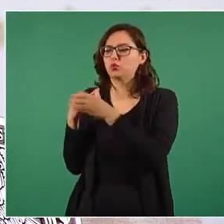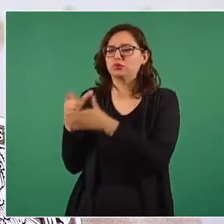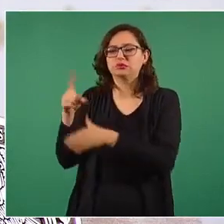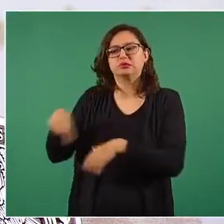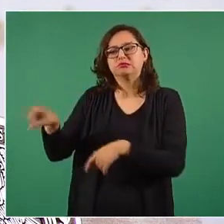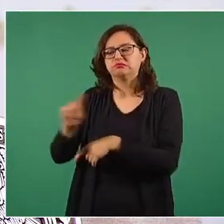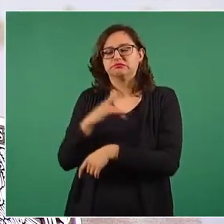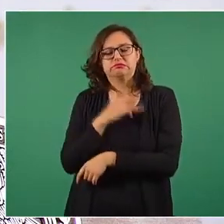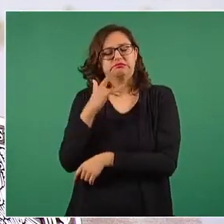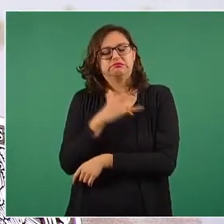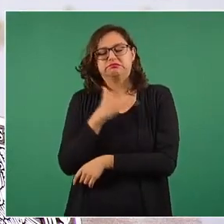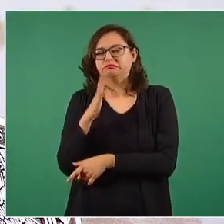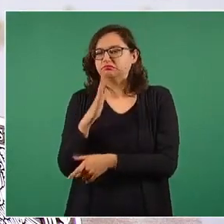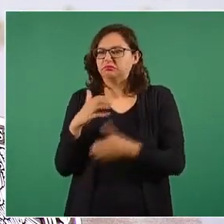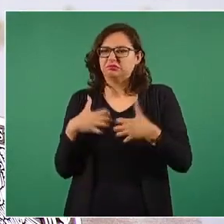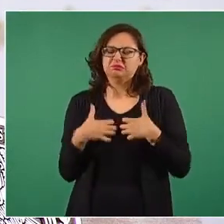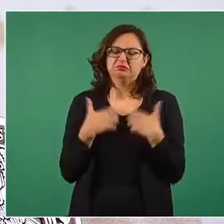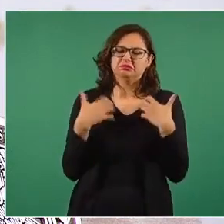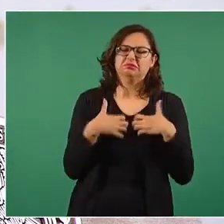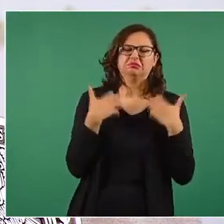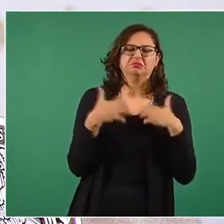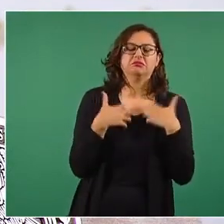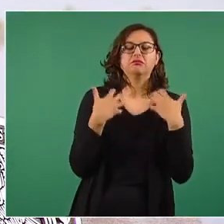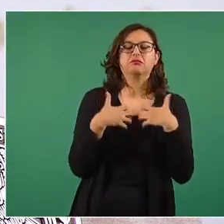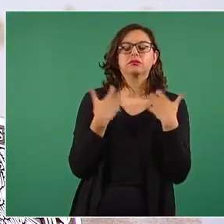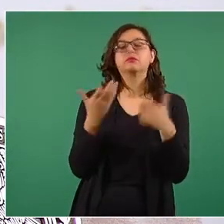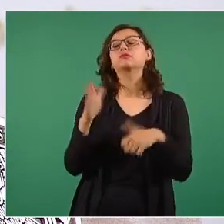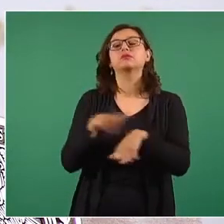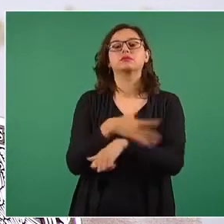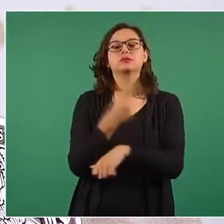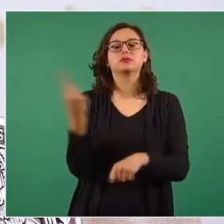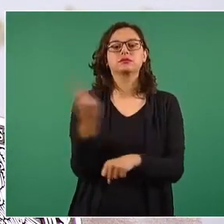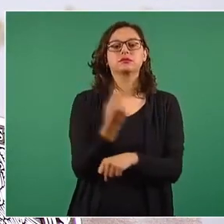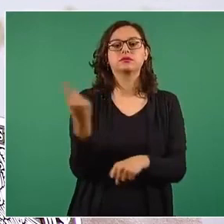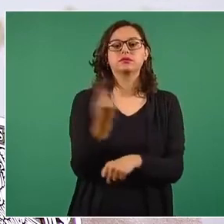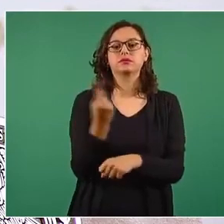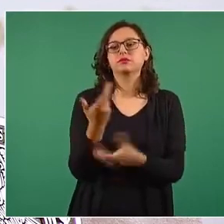dolidos porque